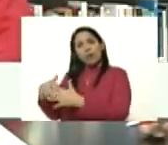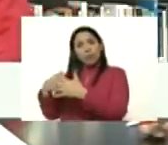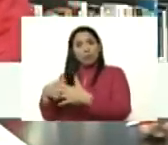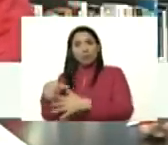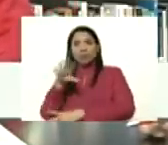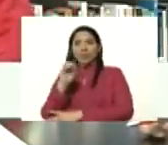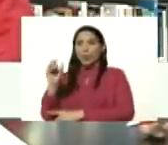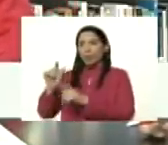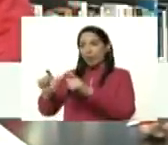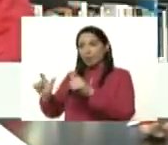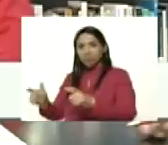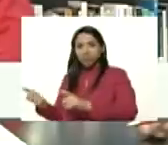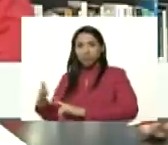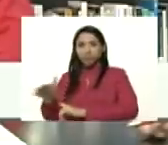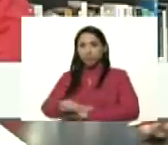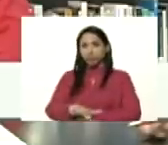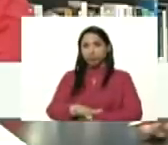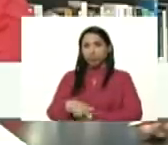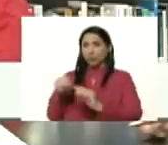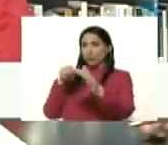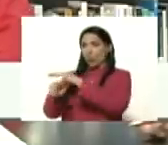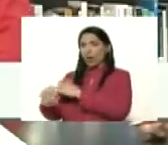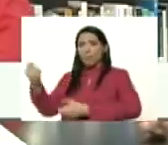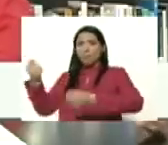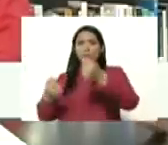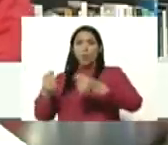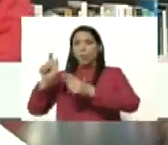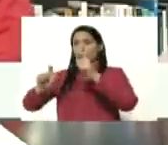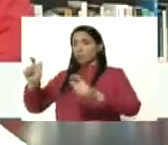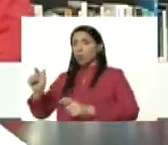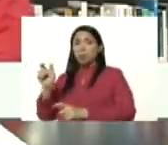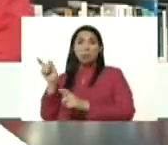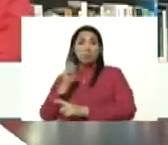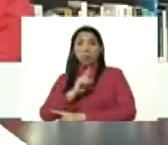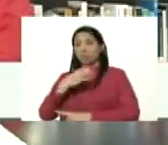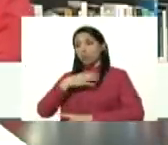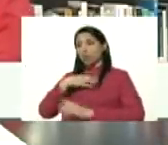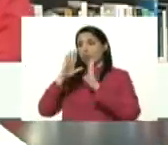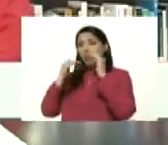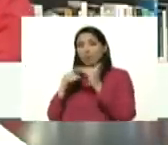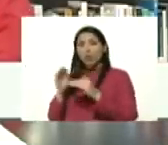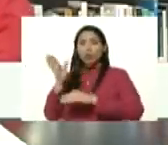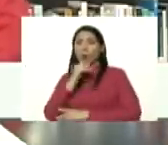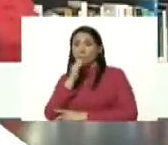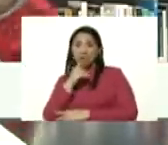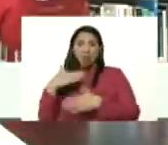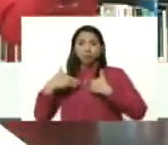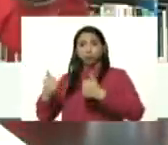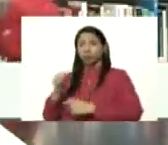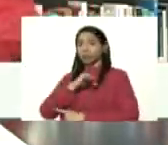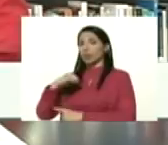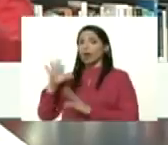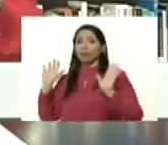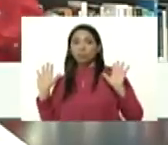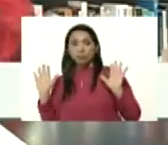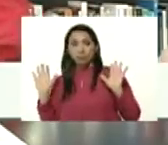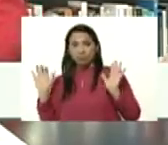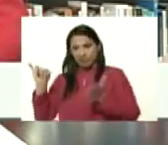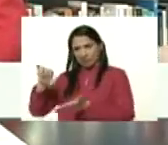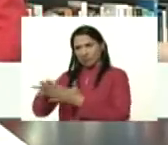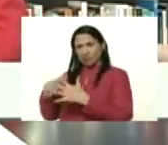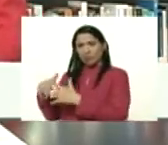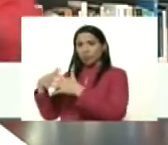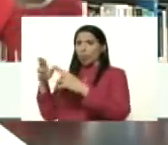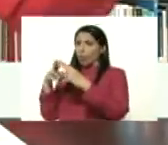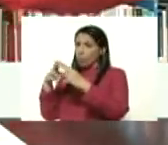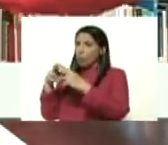50 cadáveres metidos en camiones de gente que no pudo ser atendida porque no tenían su seguro privado en Brooklyn. Yo conozco muy